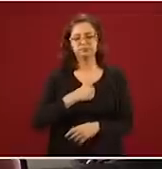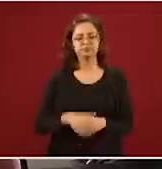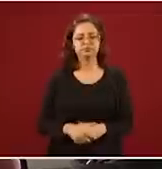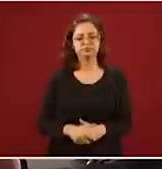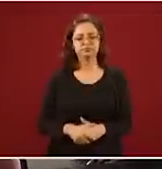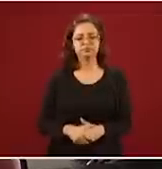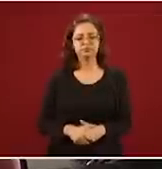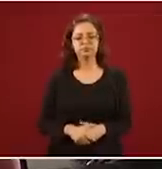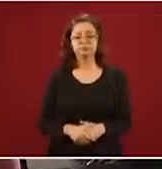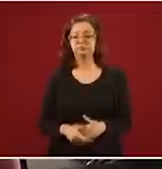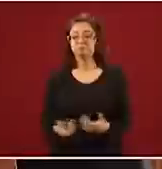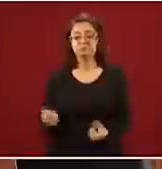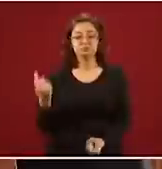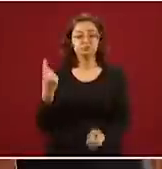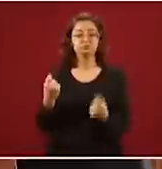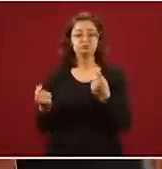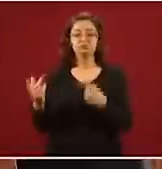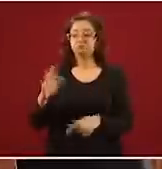hasta se mueren